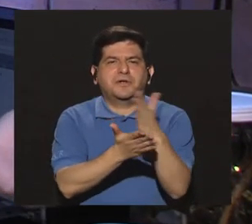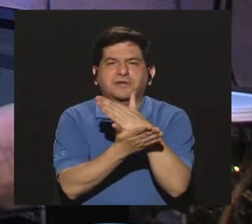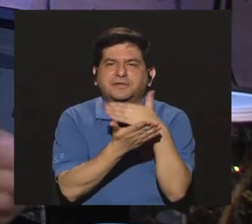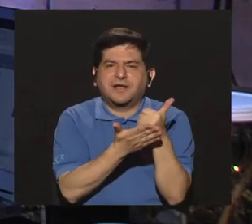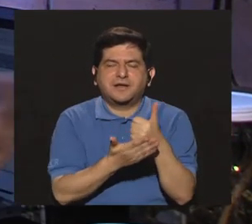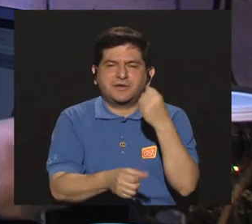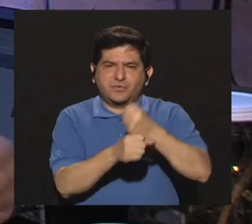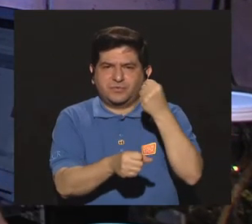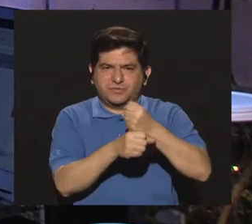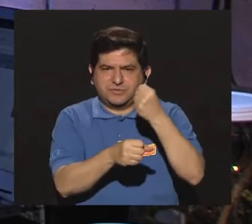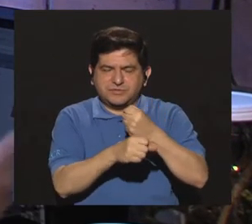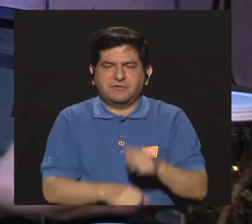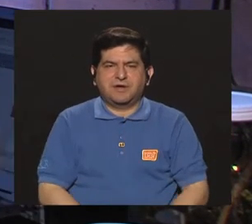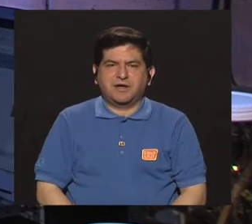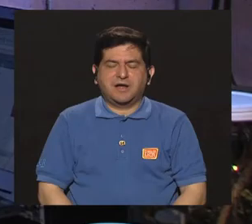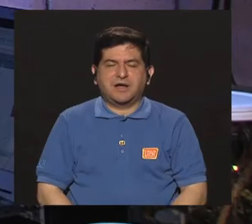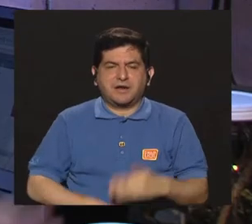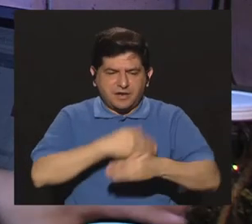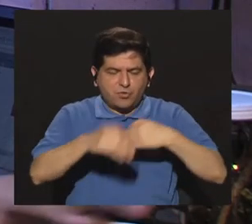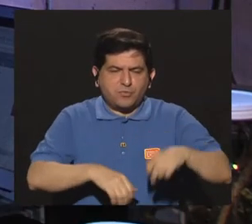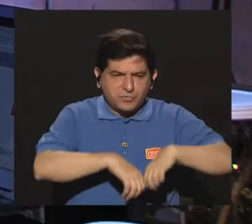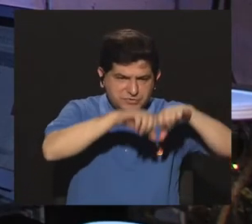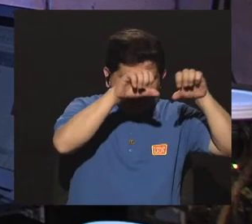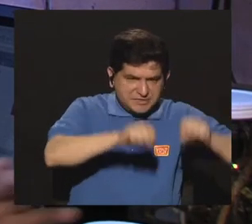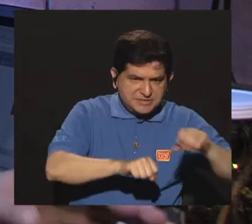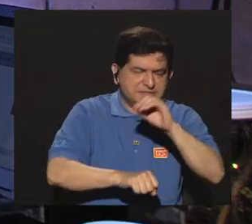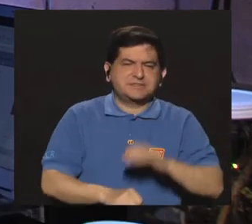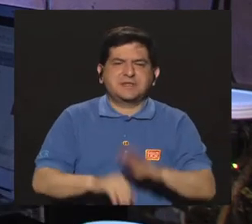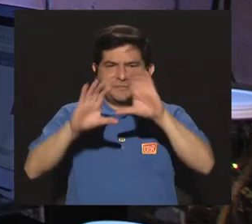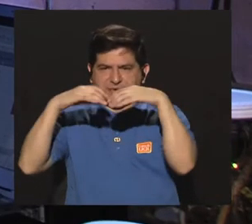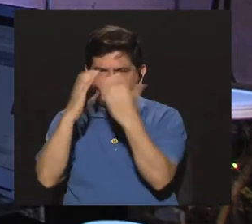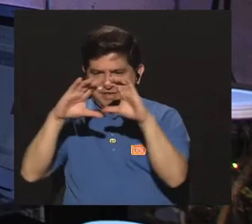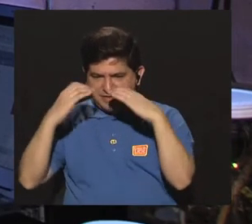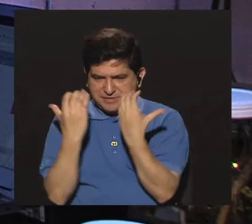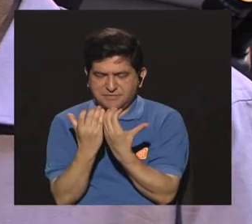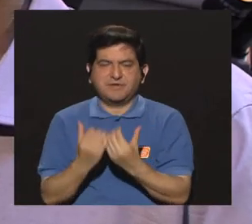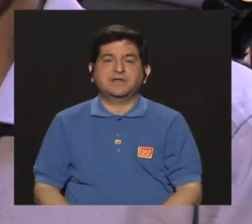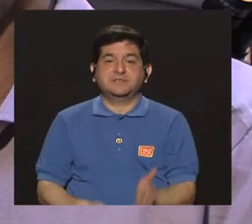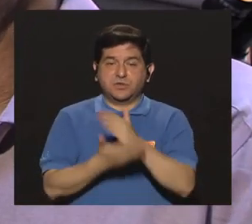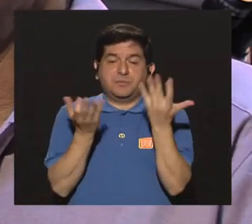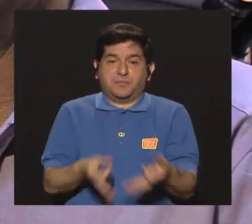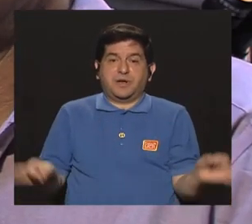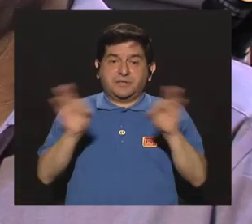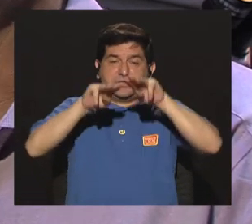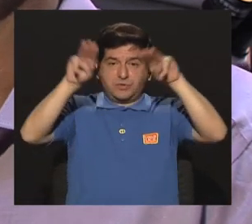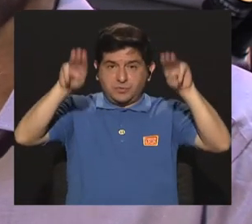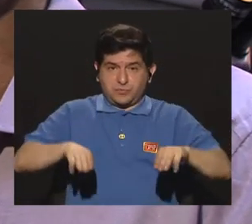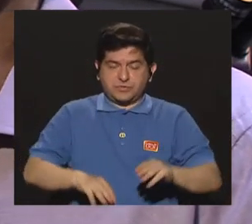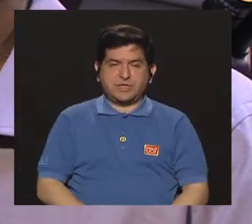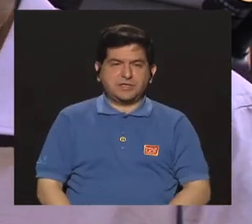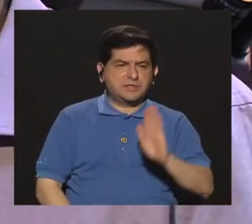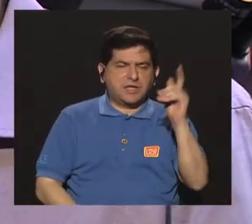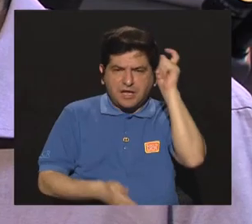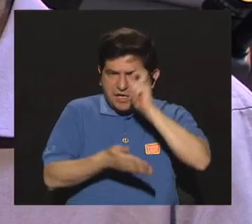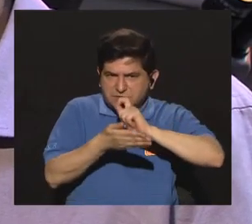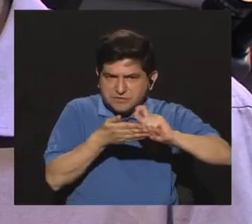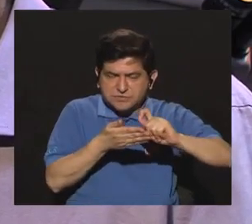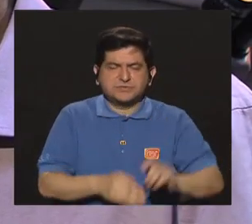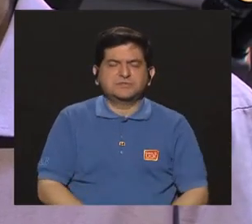para que trabajen en sistemática y taxonomía que son ahora más fuertes de los museos como como parte de sus tesis de